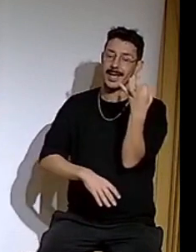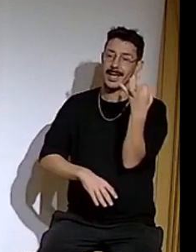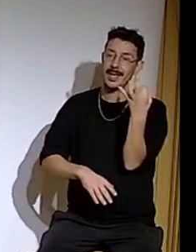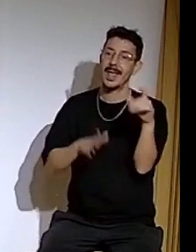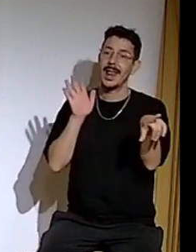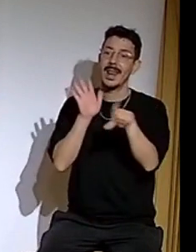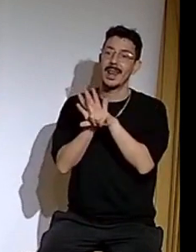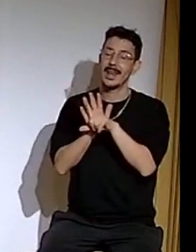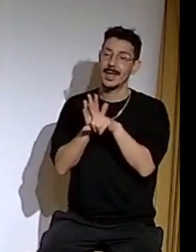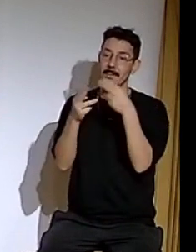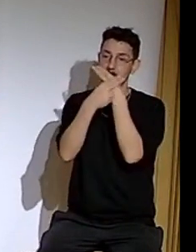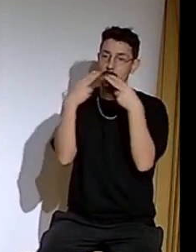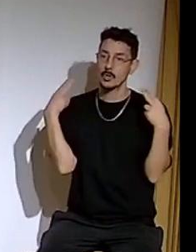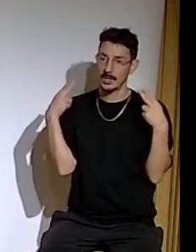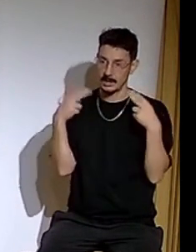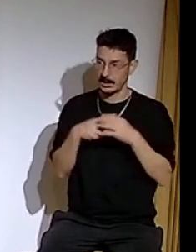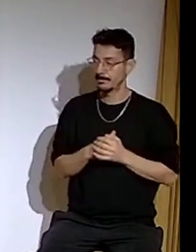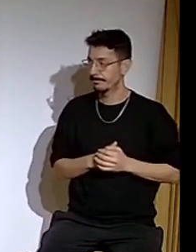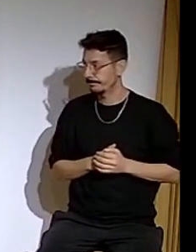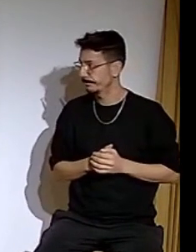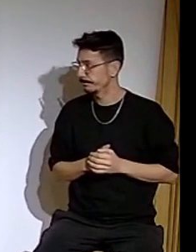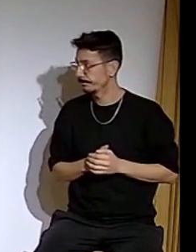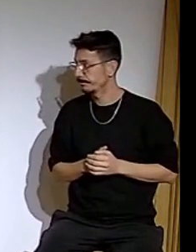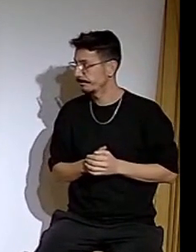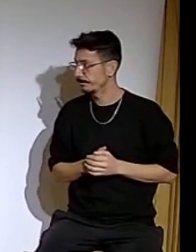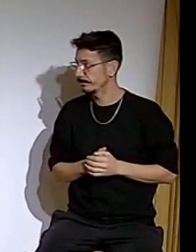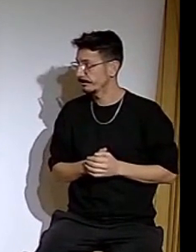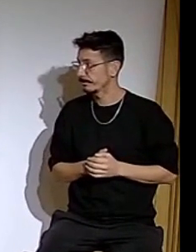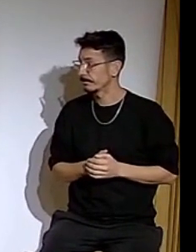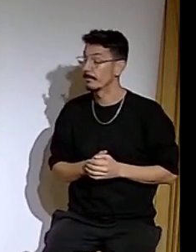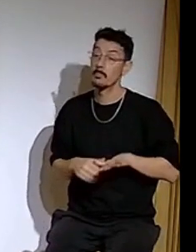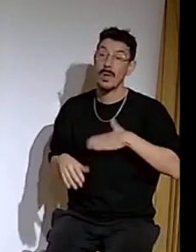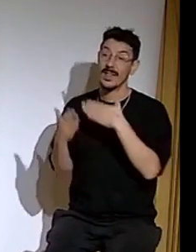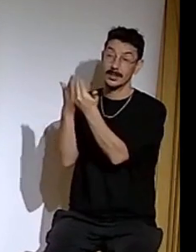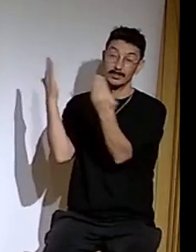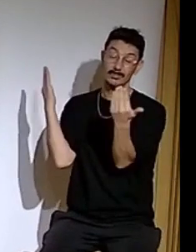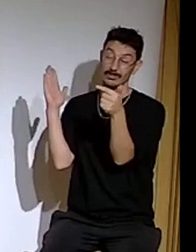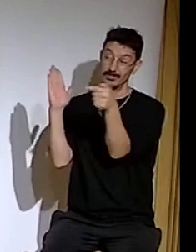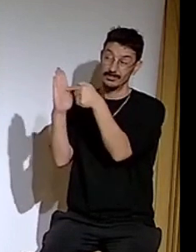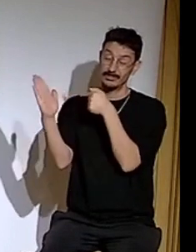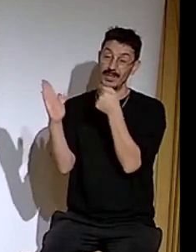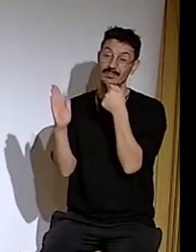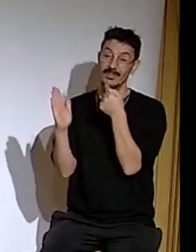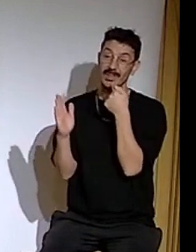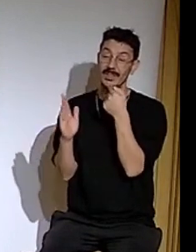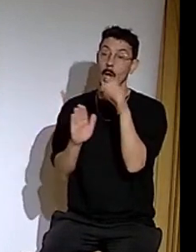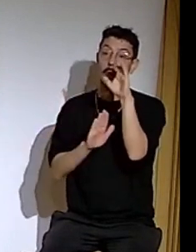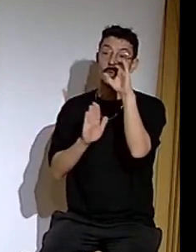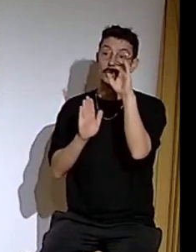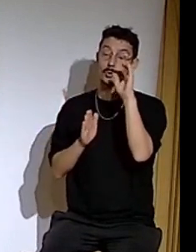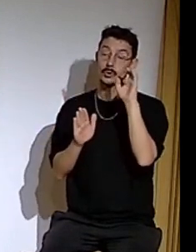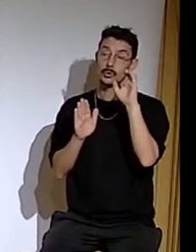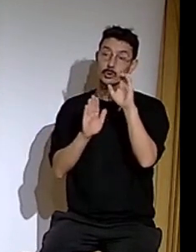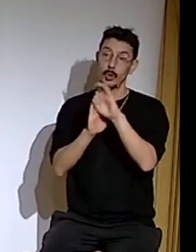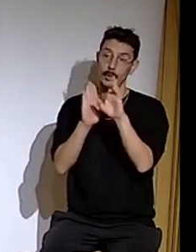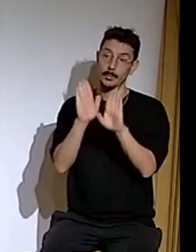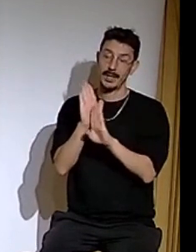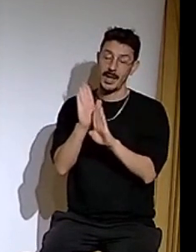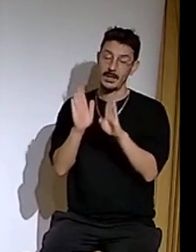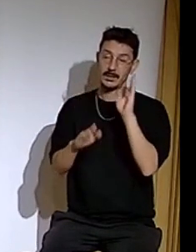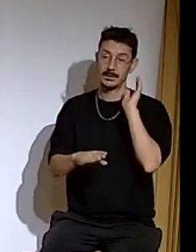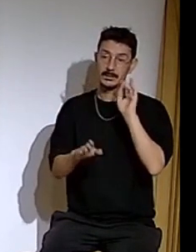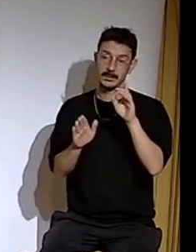mordaza que quizás no lo pone en la exposición que introducían el código penal lo de las ofensas